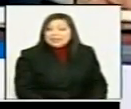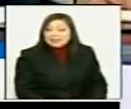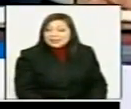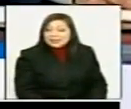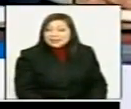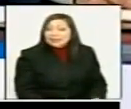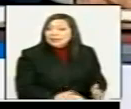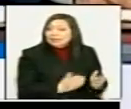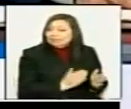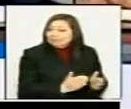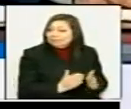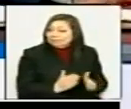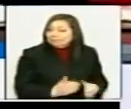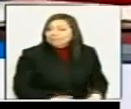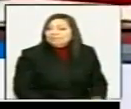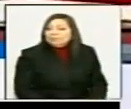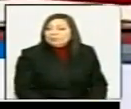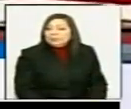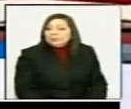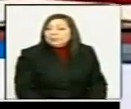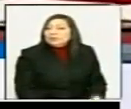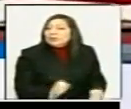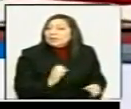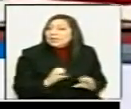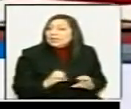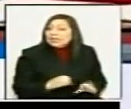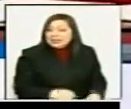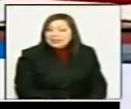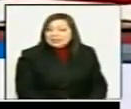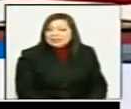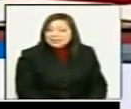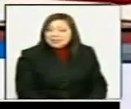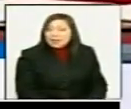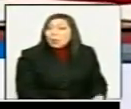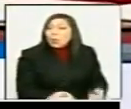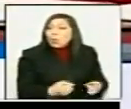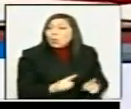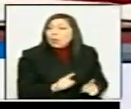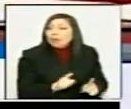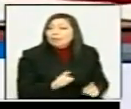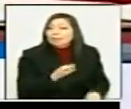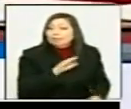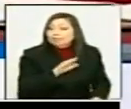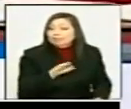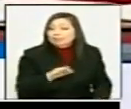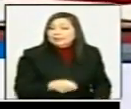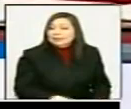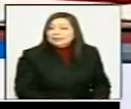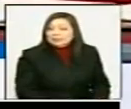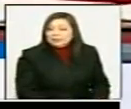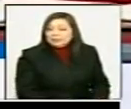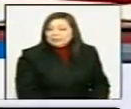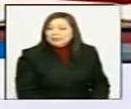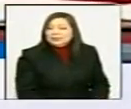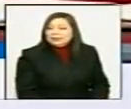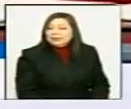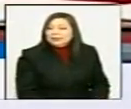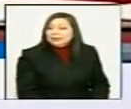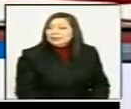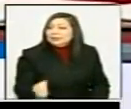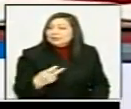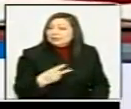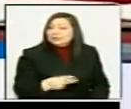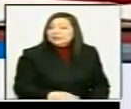estos viajes he rogado gastos para mi región ni para el país. Segundo